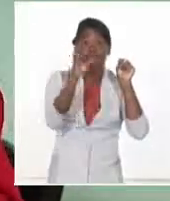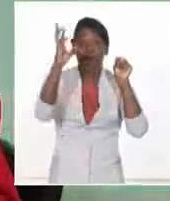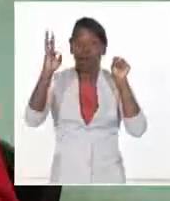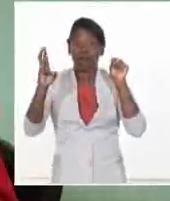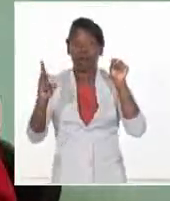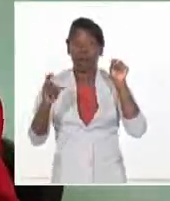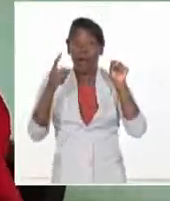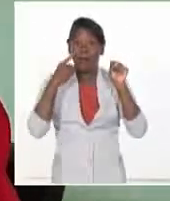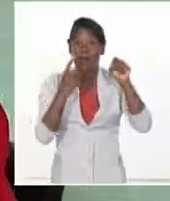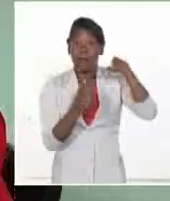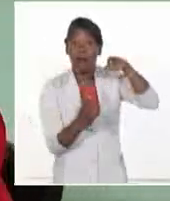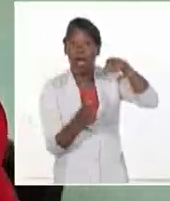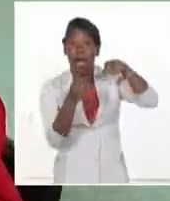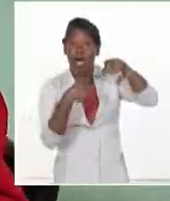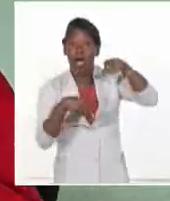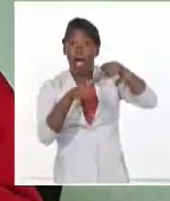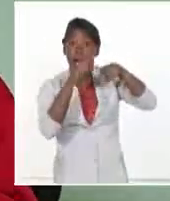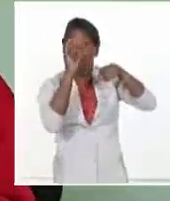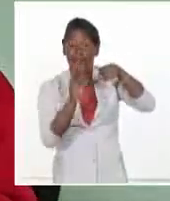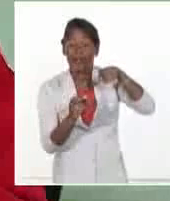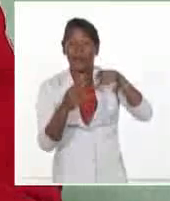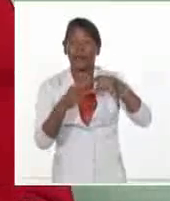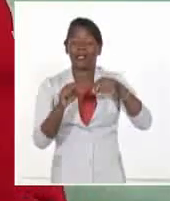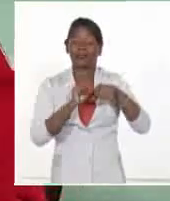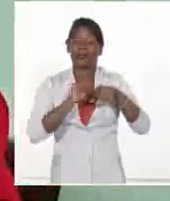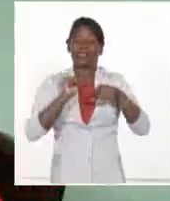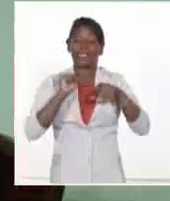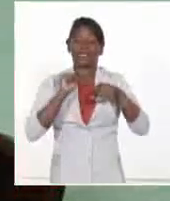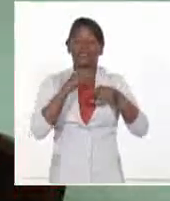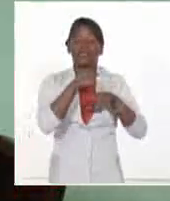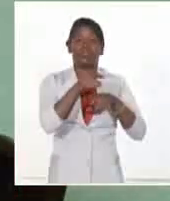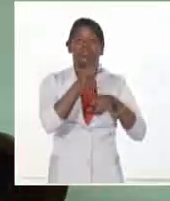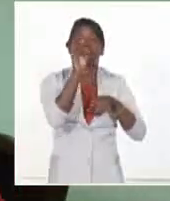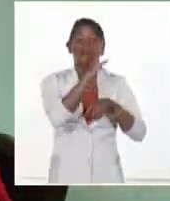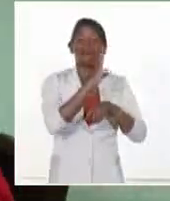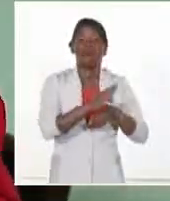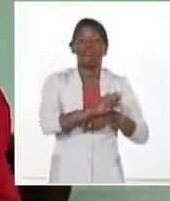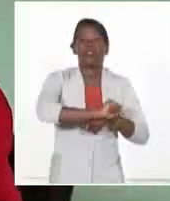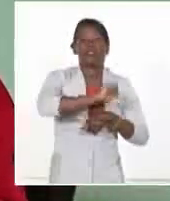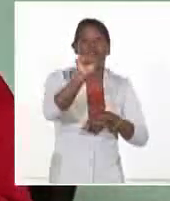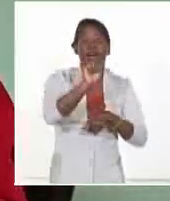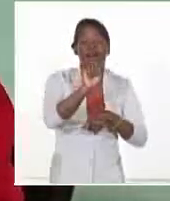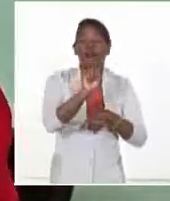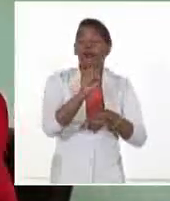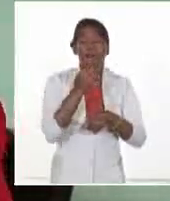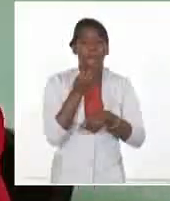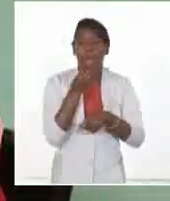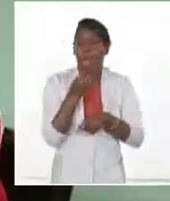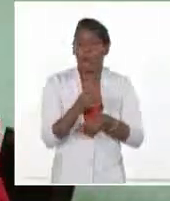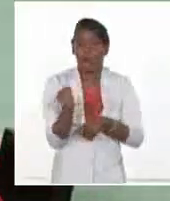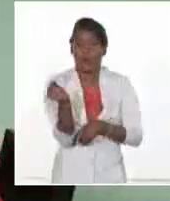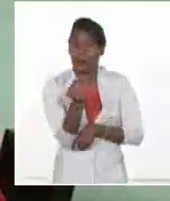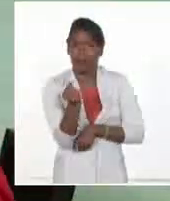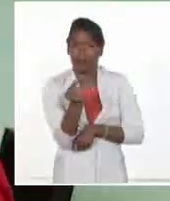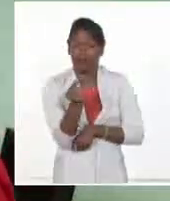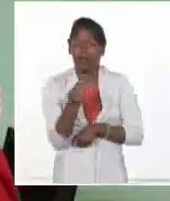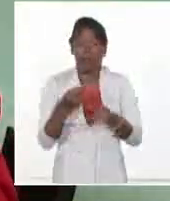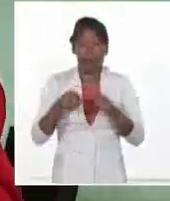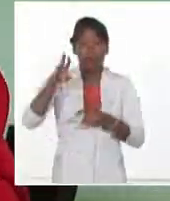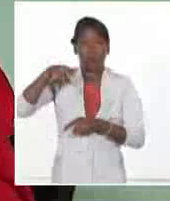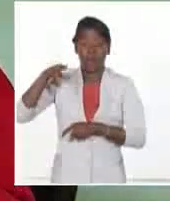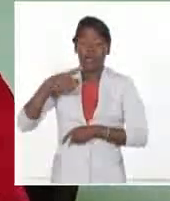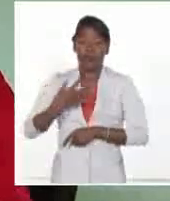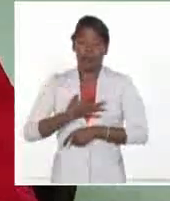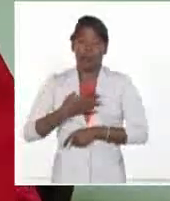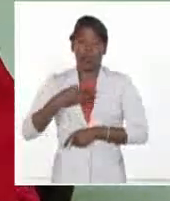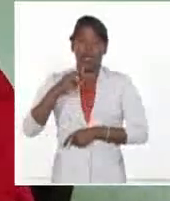logró el peso en el segundo intento y el cubano lo hizo en el tercero. No obstante, fue una medalla de plata muy, pero muy peleada, y para él,